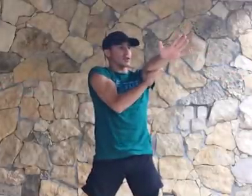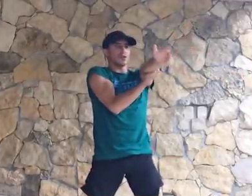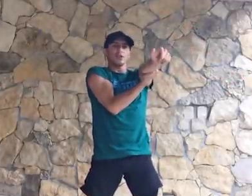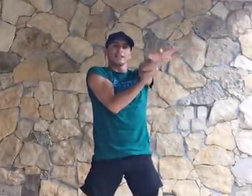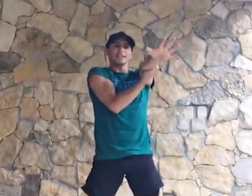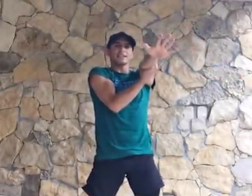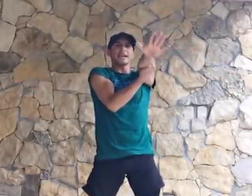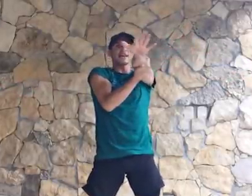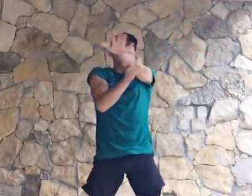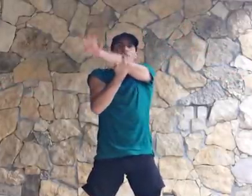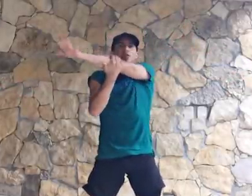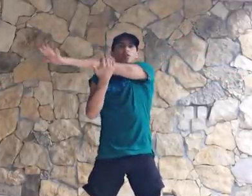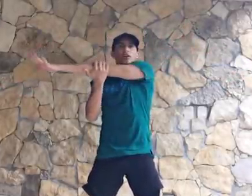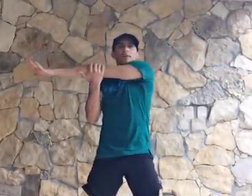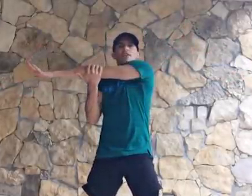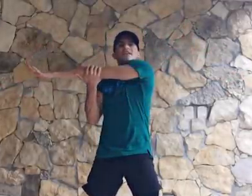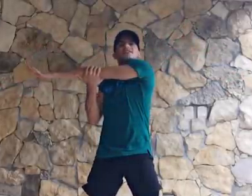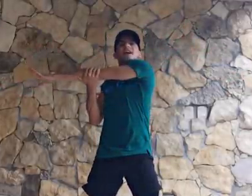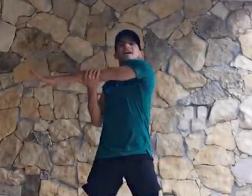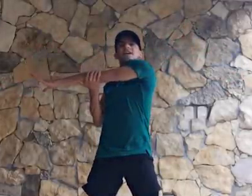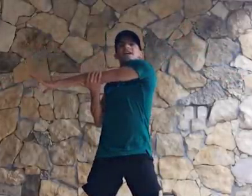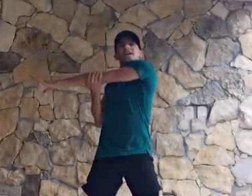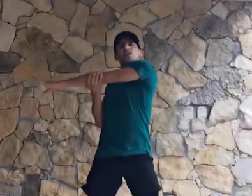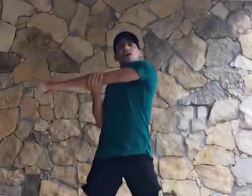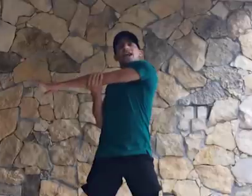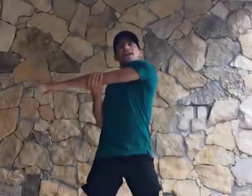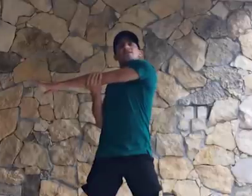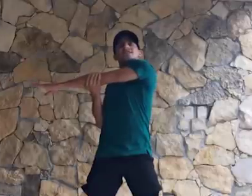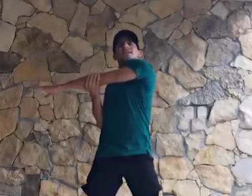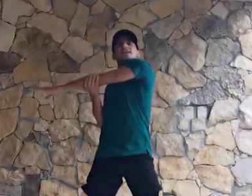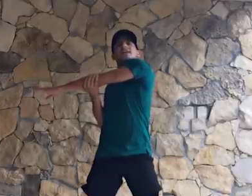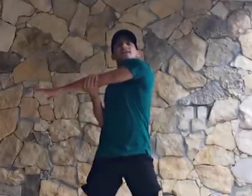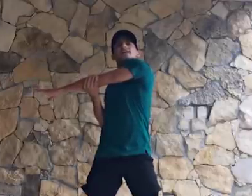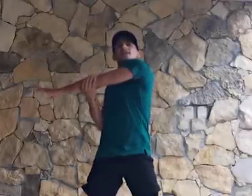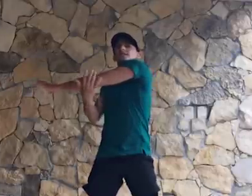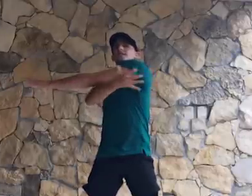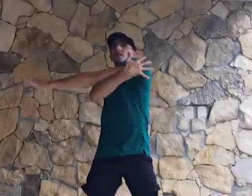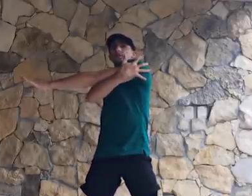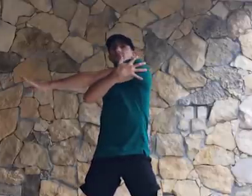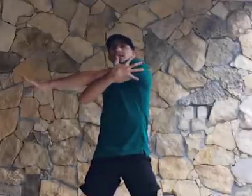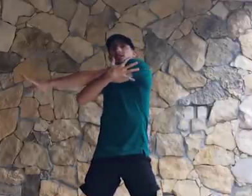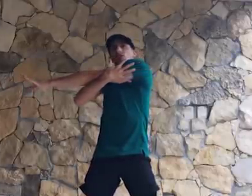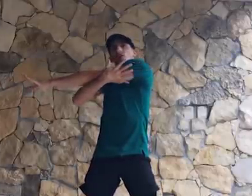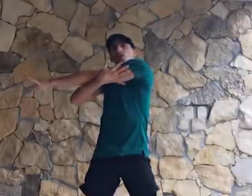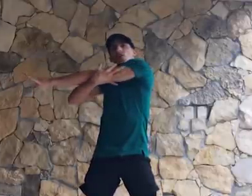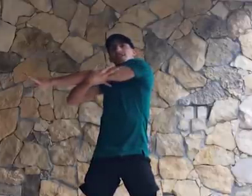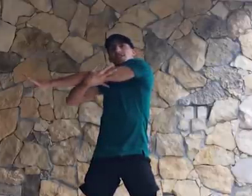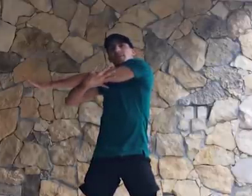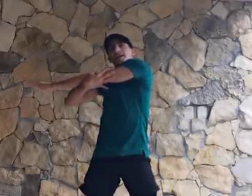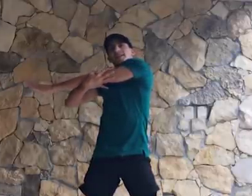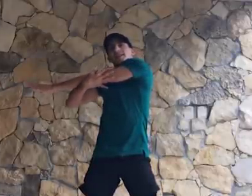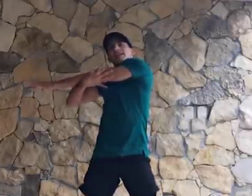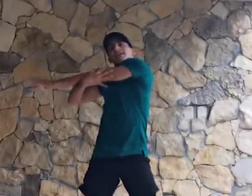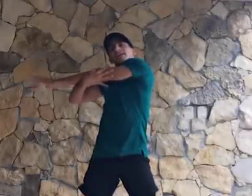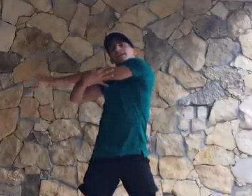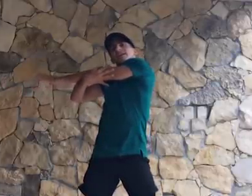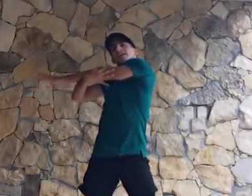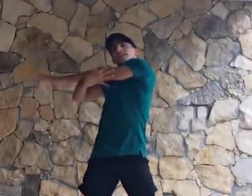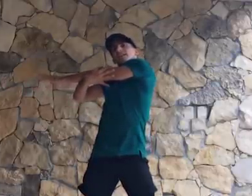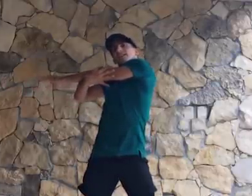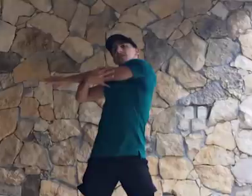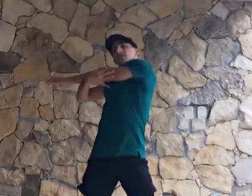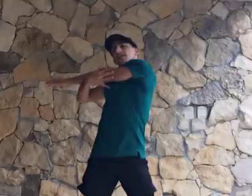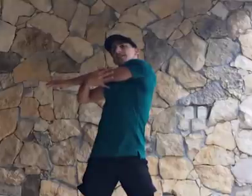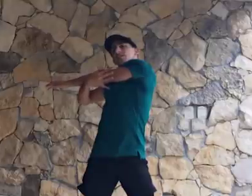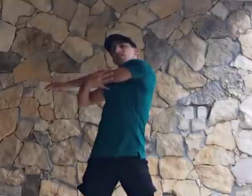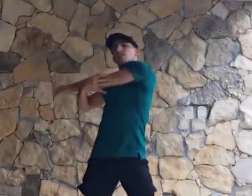brazo izquierdo con la mano derecha y lo jalan, lo estiran. Siente cómo se estira toda esta parte